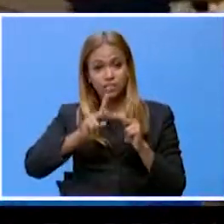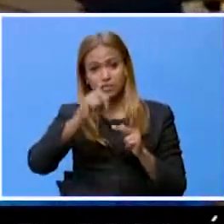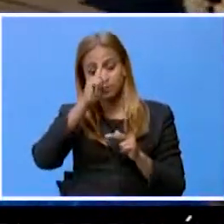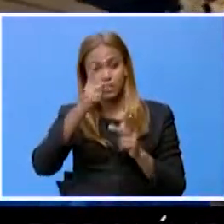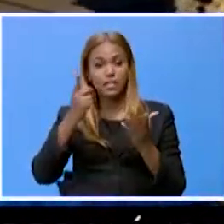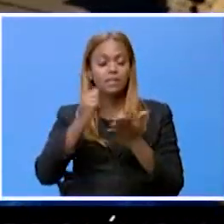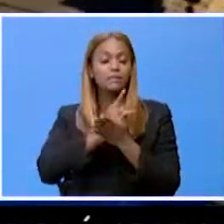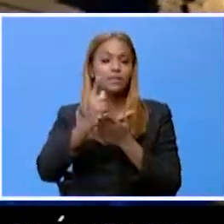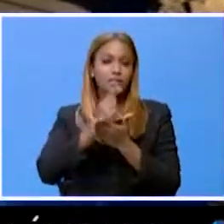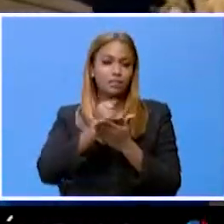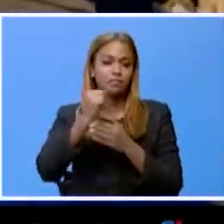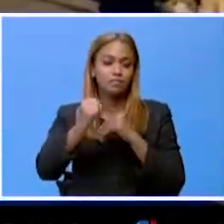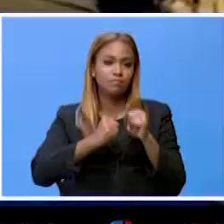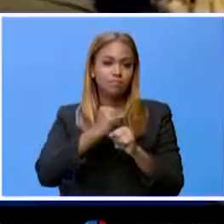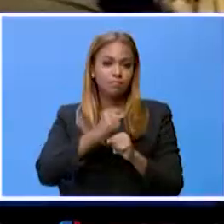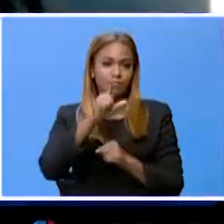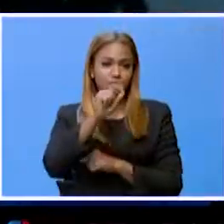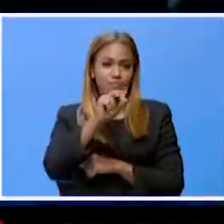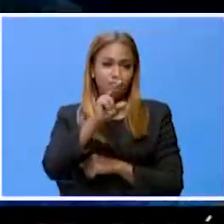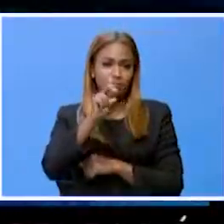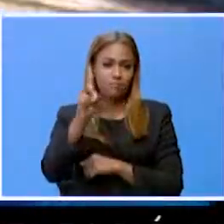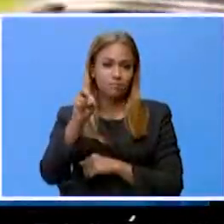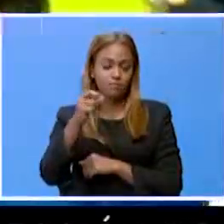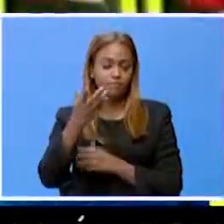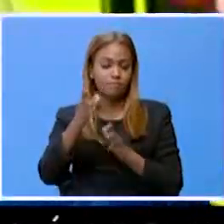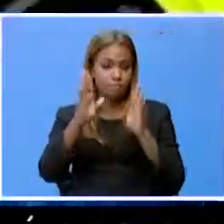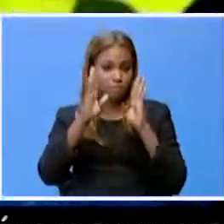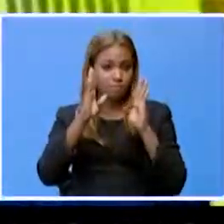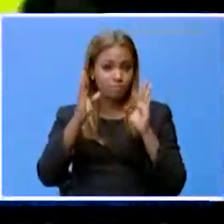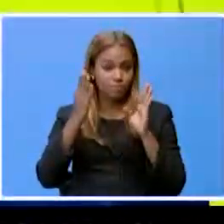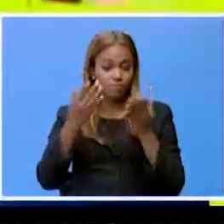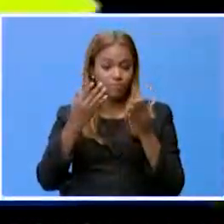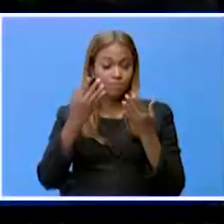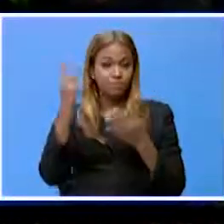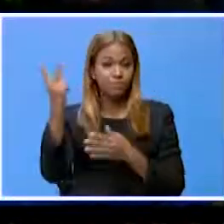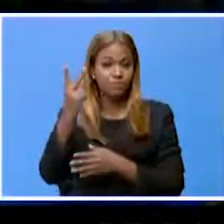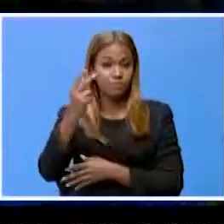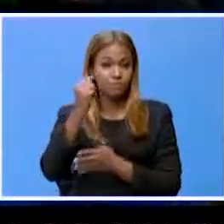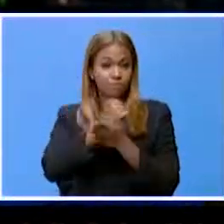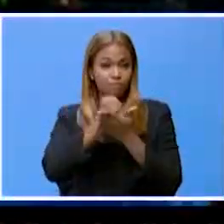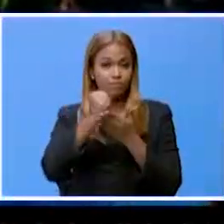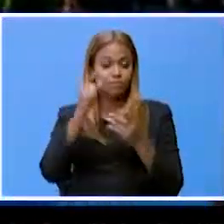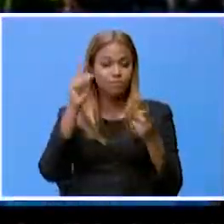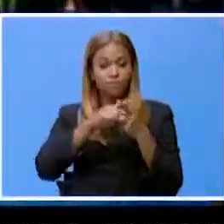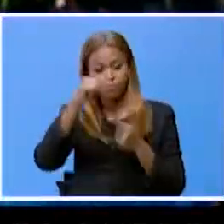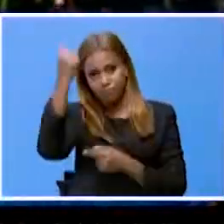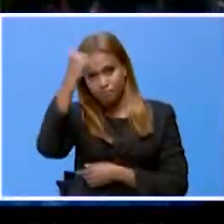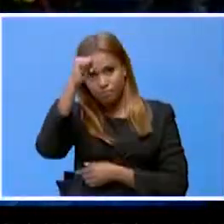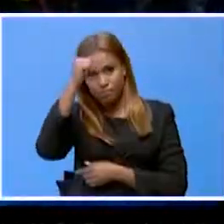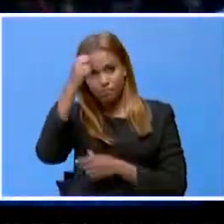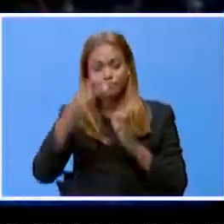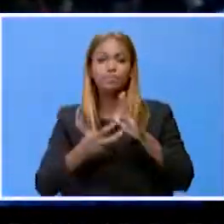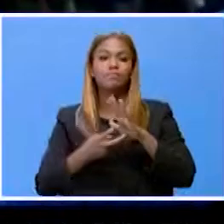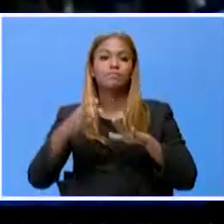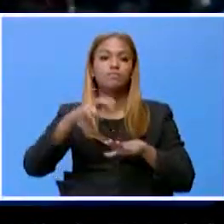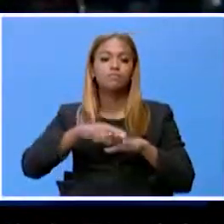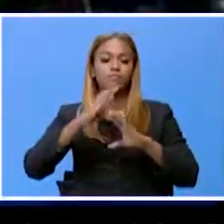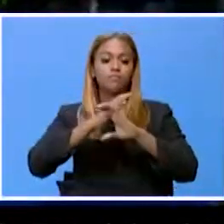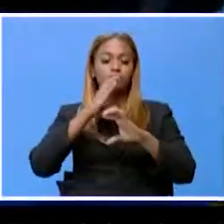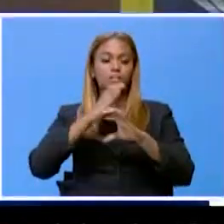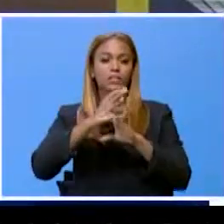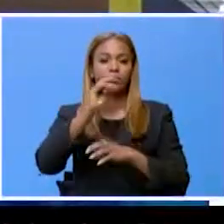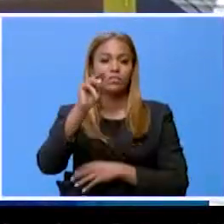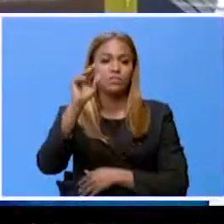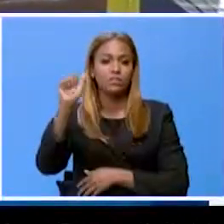el asueto de la Semana Santa 2021. Escuchen bien, desde este Viernes Santo hasta el Domingo de Resurrección, los autobuses de